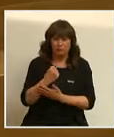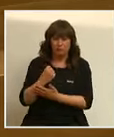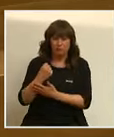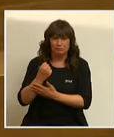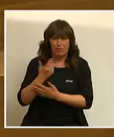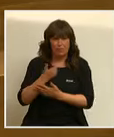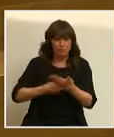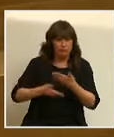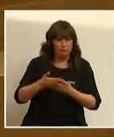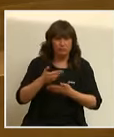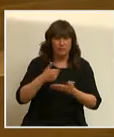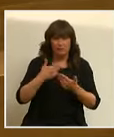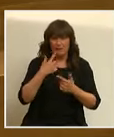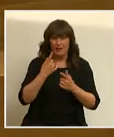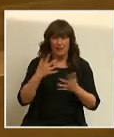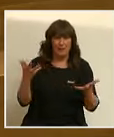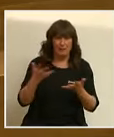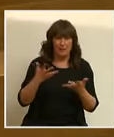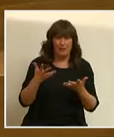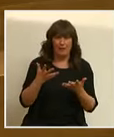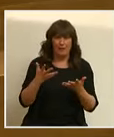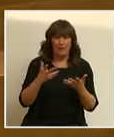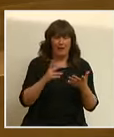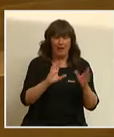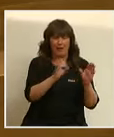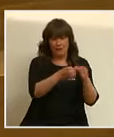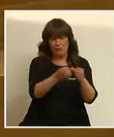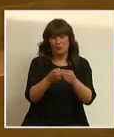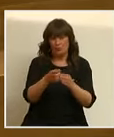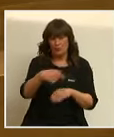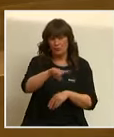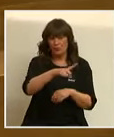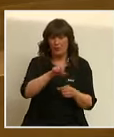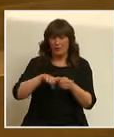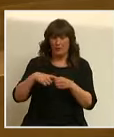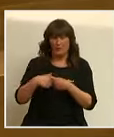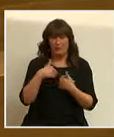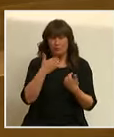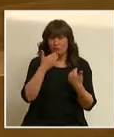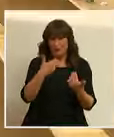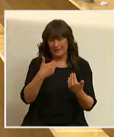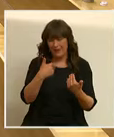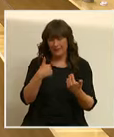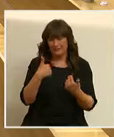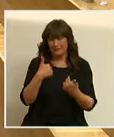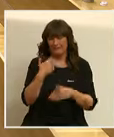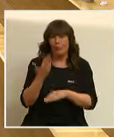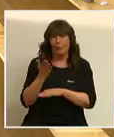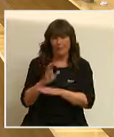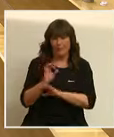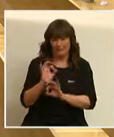de la emergencia, que fue sobre todo a todos los cuerpos que ahí intervinieron. Muchas gracias en su nombre.